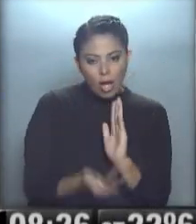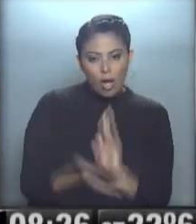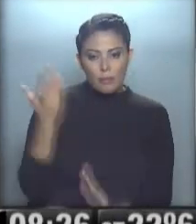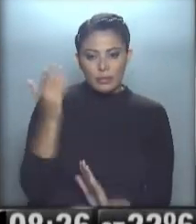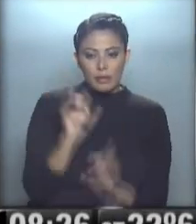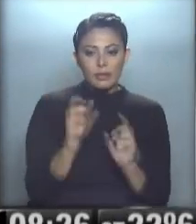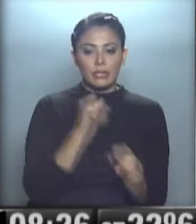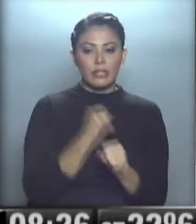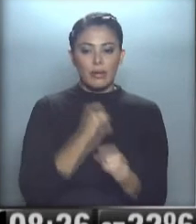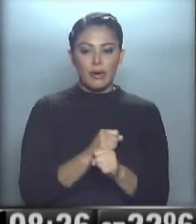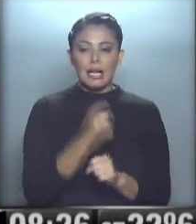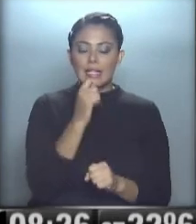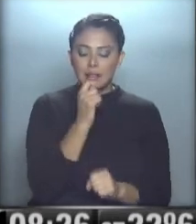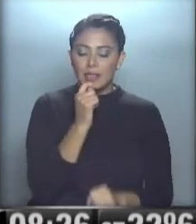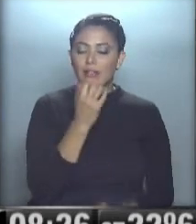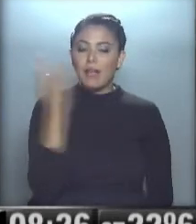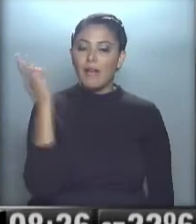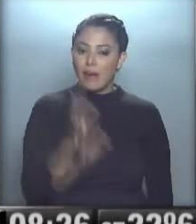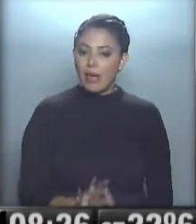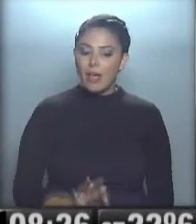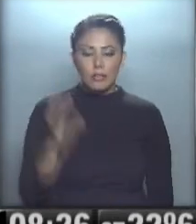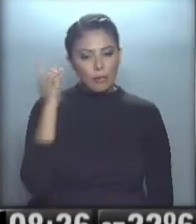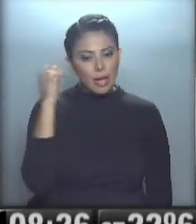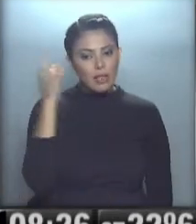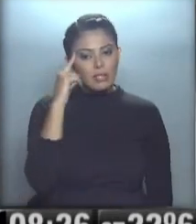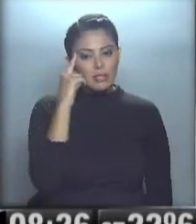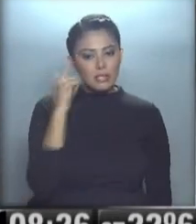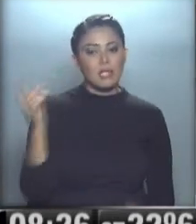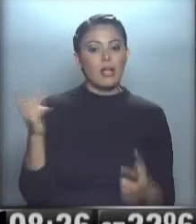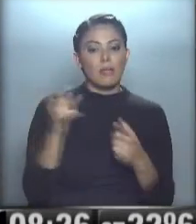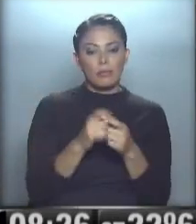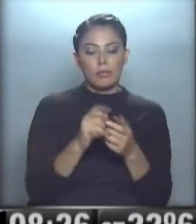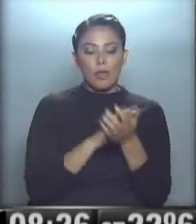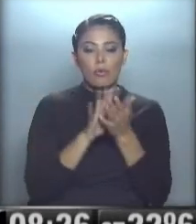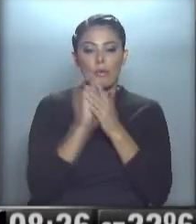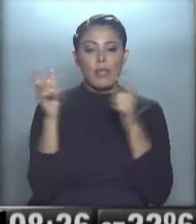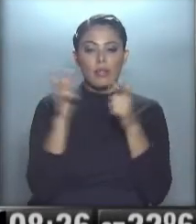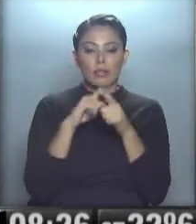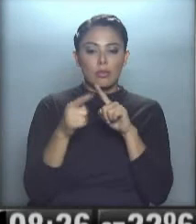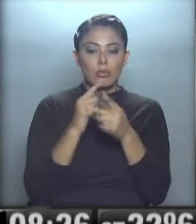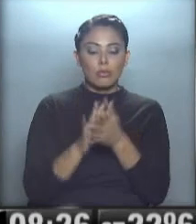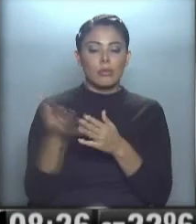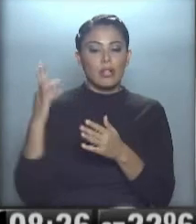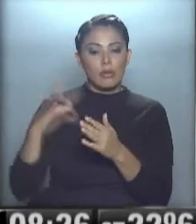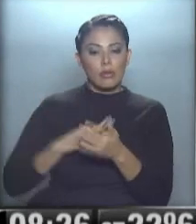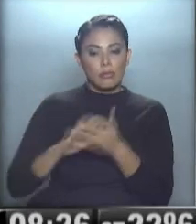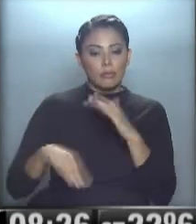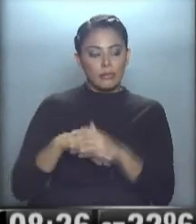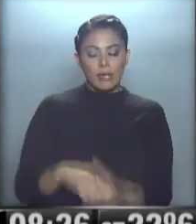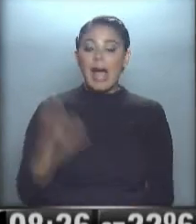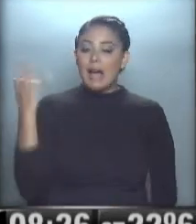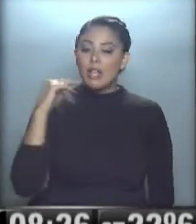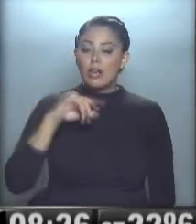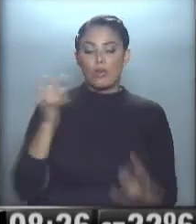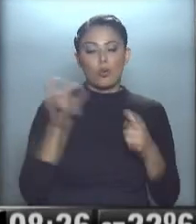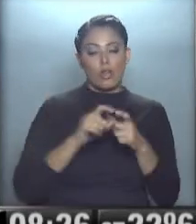los trabajadores, si es que esto realmente se viene barajando en la antesala de la nueva discusión de paritarias? Mire, muy temprano ayer he tenido dos reuniones.